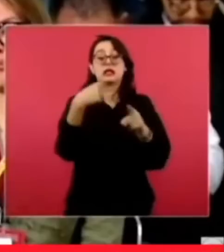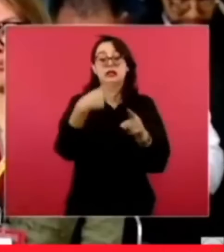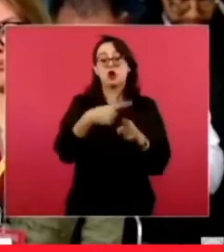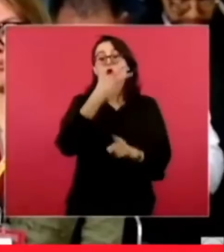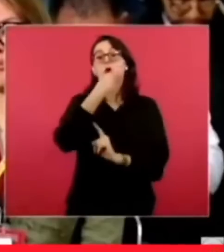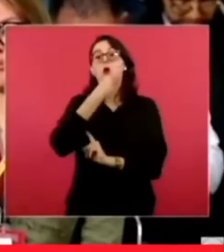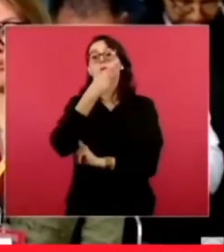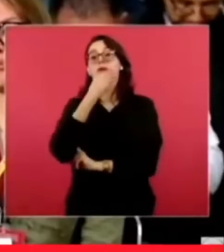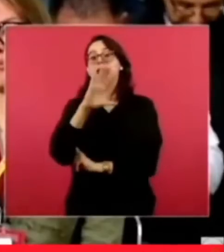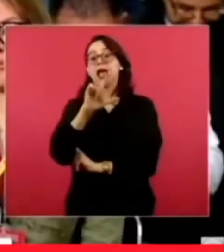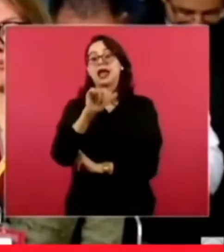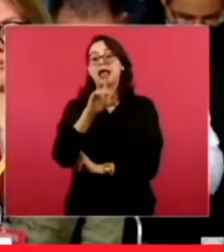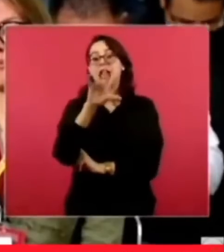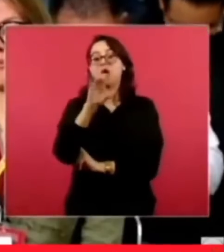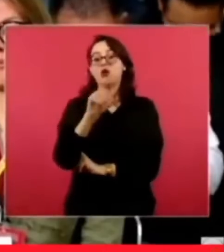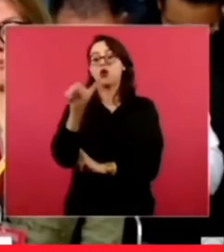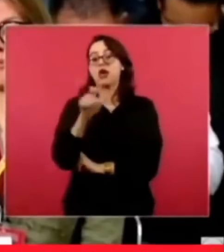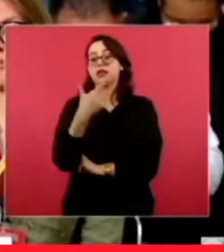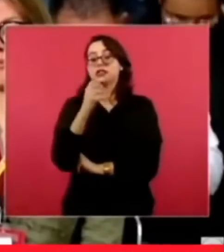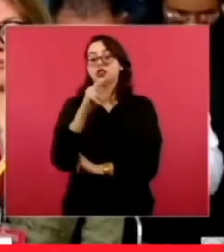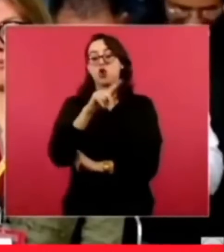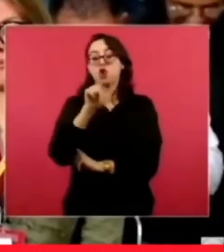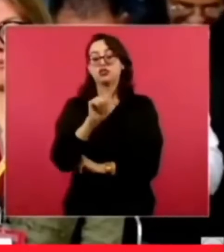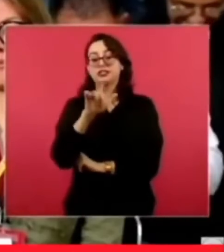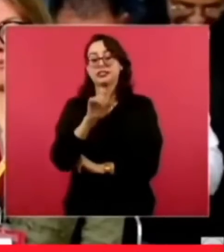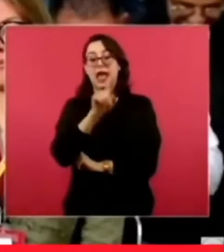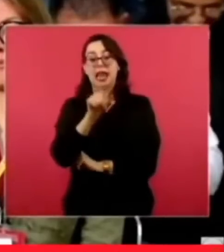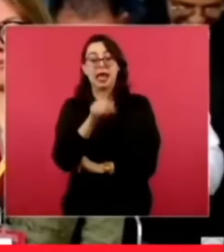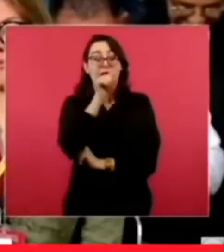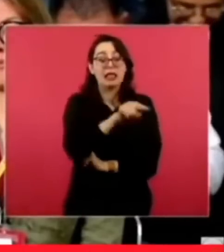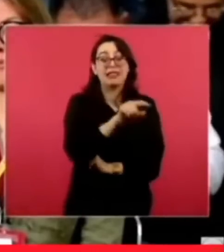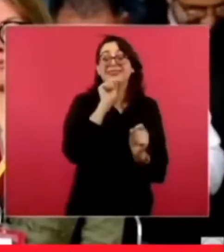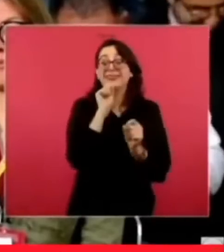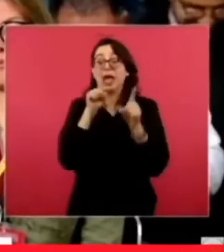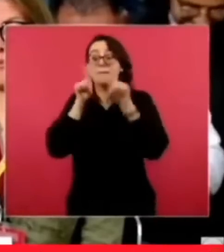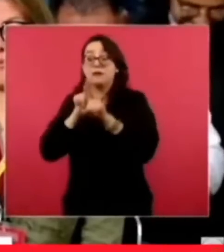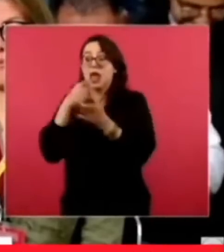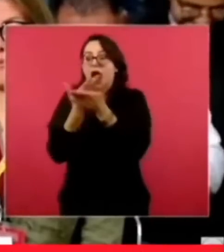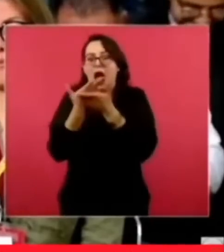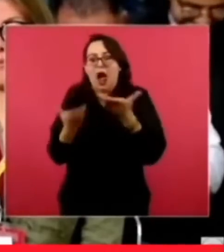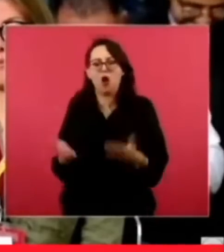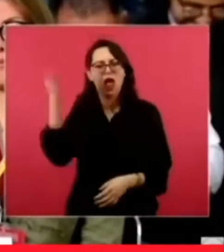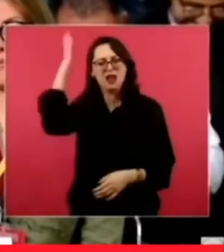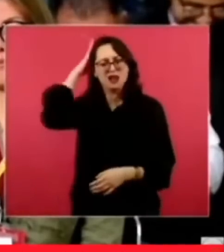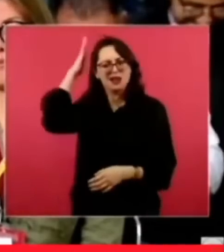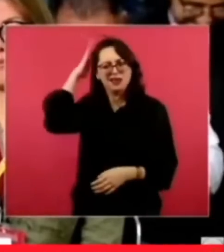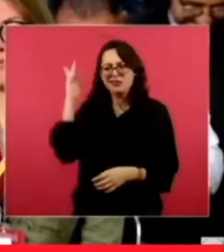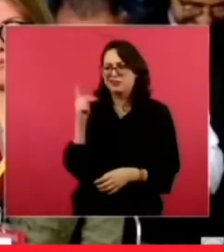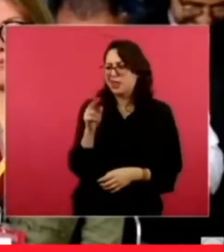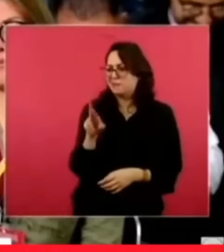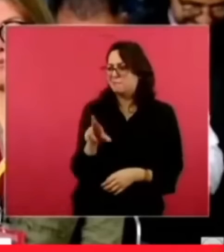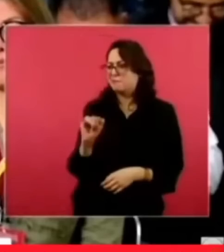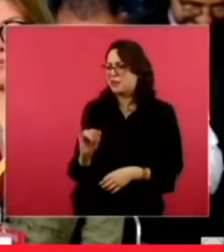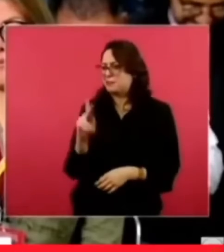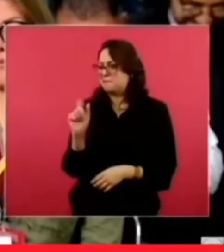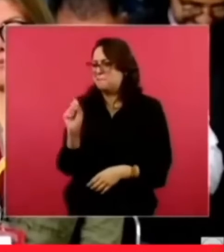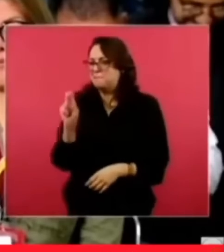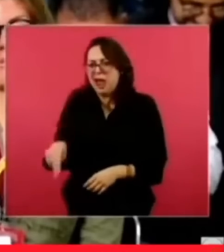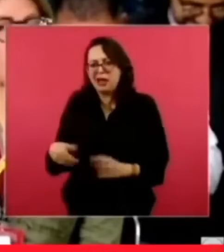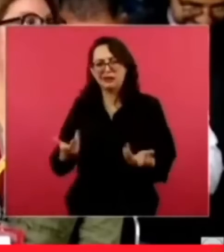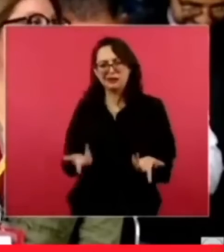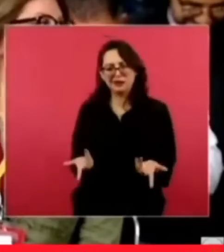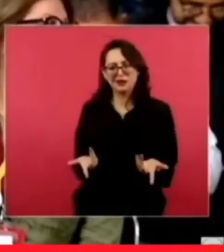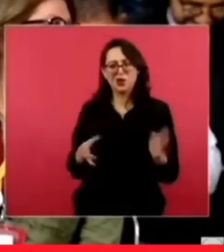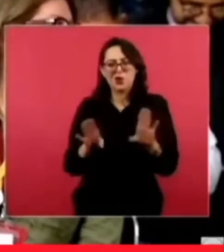PRD, Claudio X González Guajardo, este empresario es el presidente fundador de Mexicanos contra la Corrupción e Impunidad, aunque